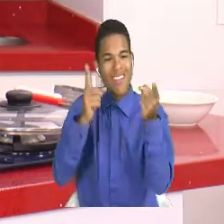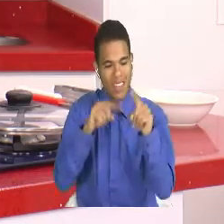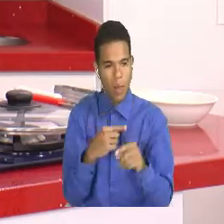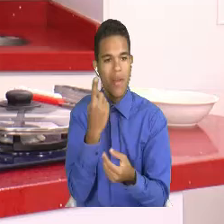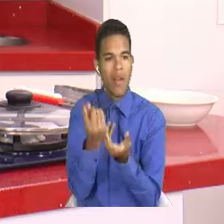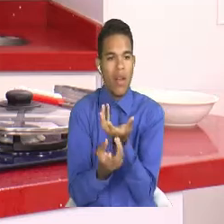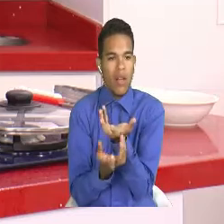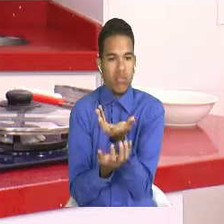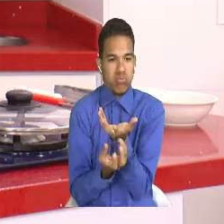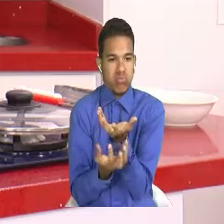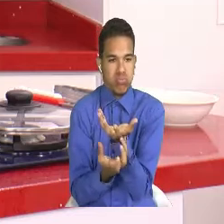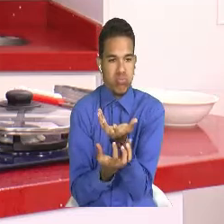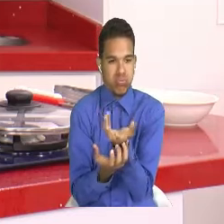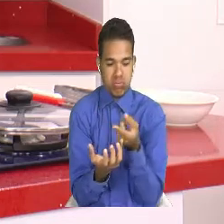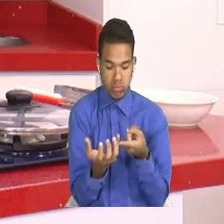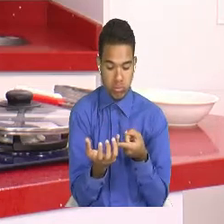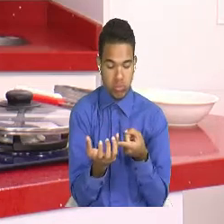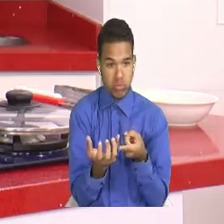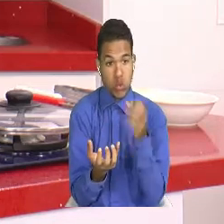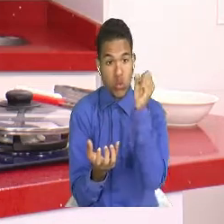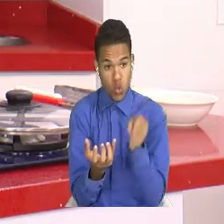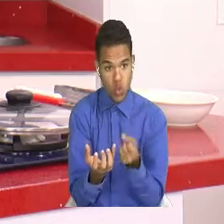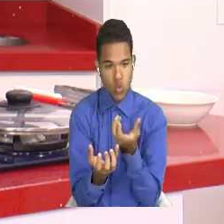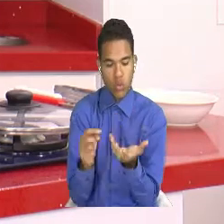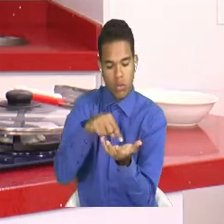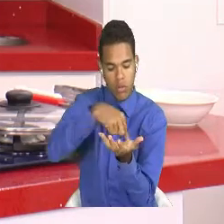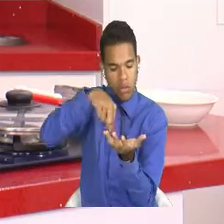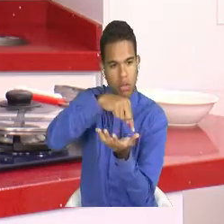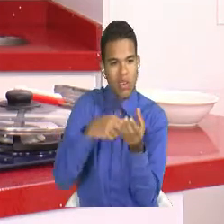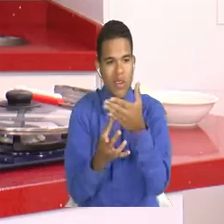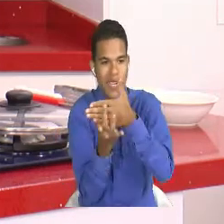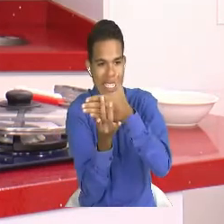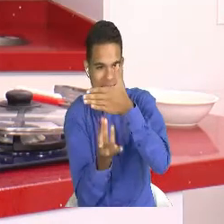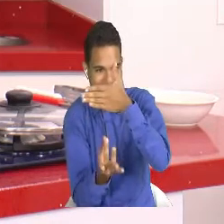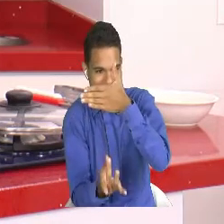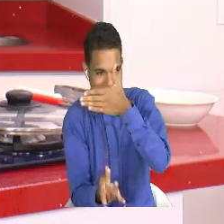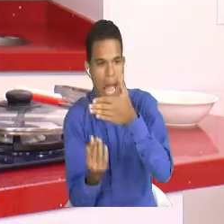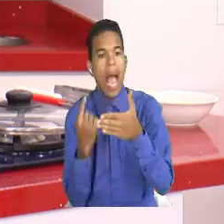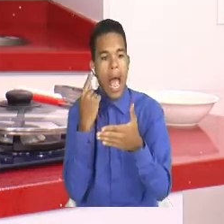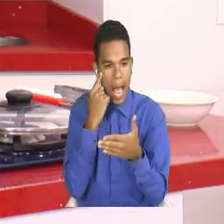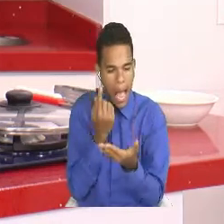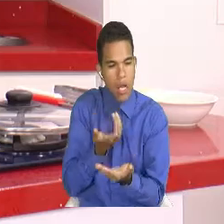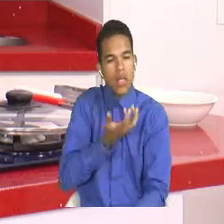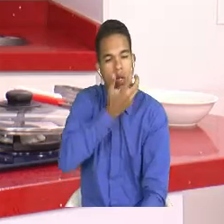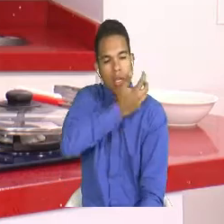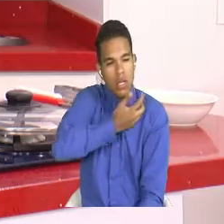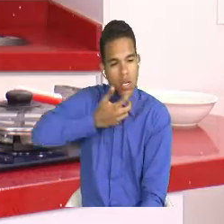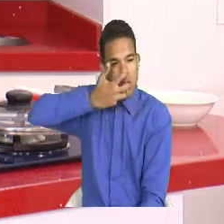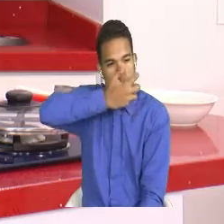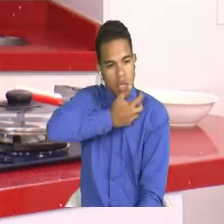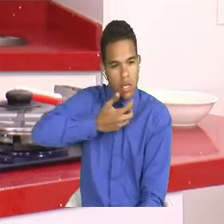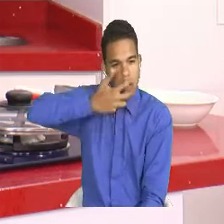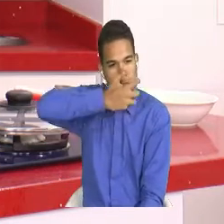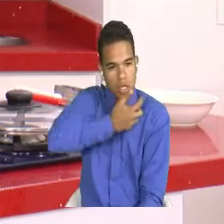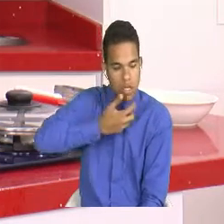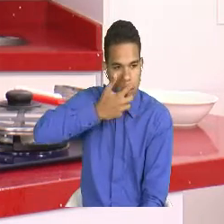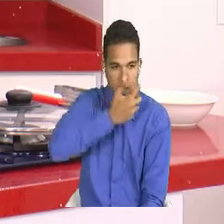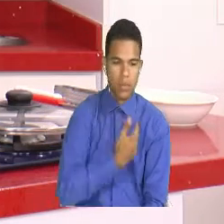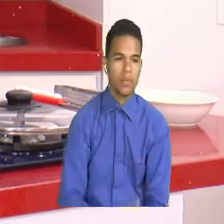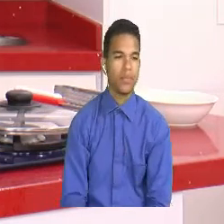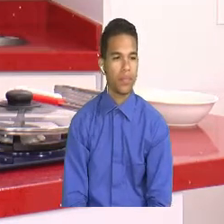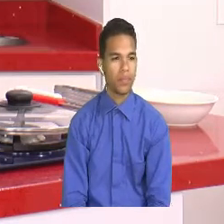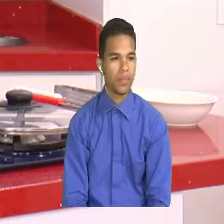del aceite fuerte para que apenas cojan contacto con el aceite de una vez empiecen a freír. Ok, ¿así?